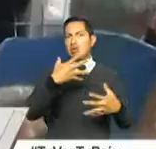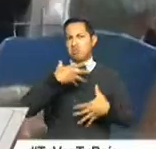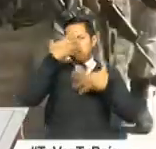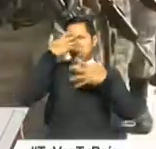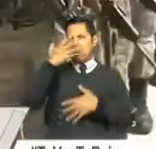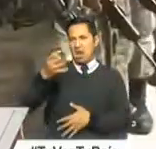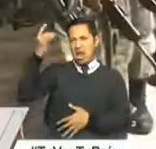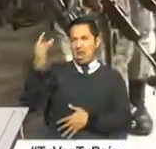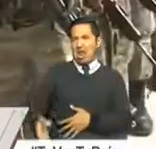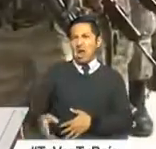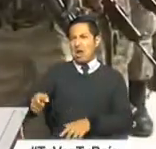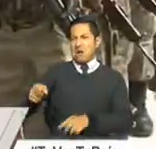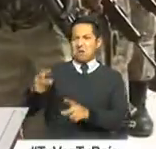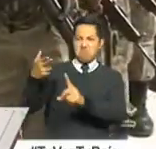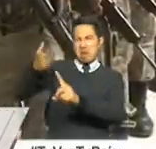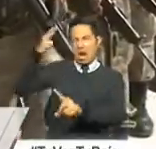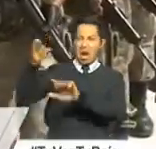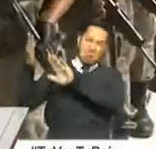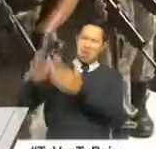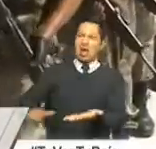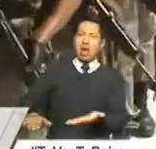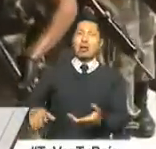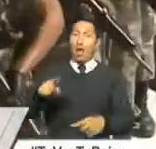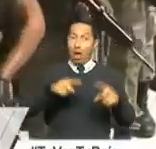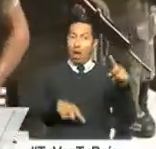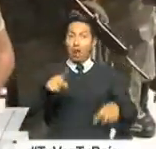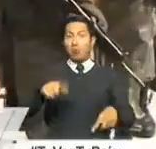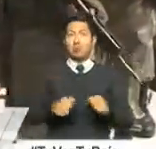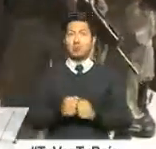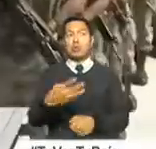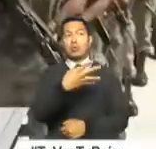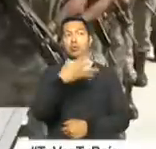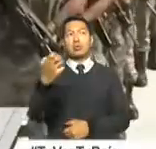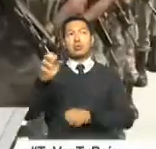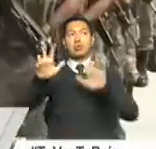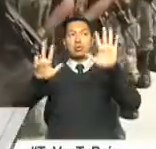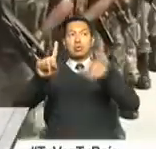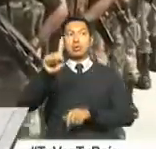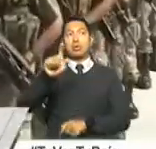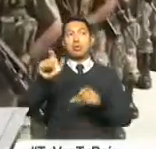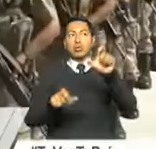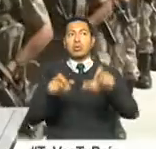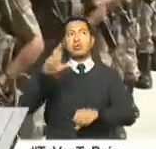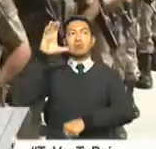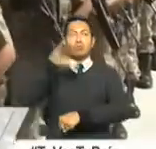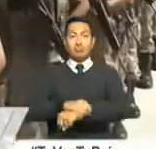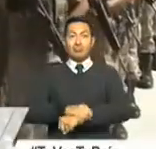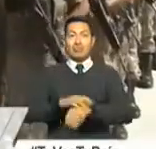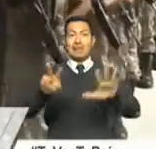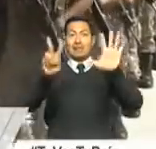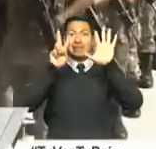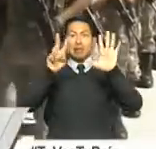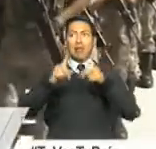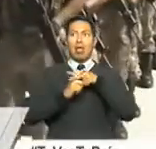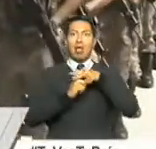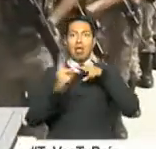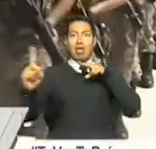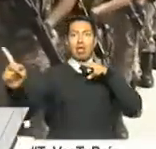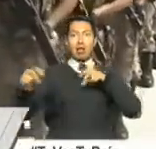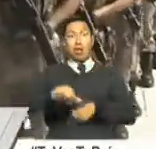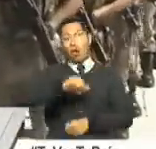acusados. 461 sospechosos están detenidos, 7 están prófugos y el resto comparece en